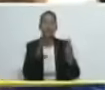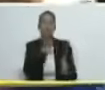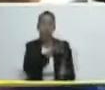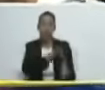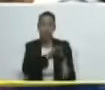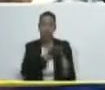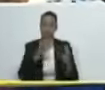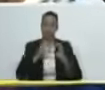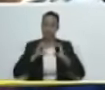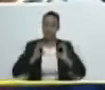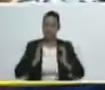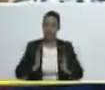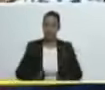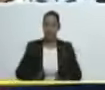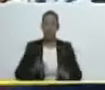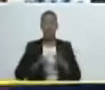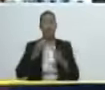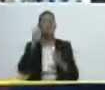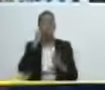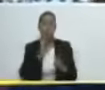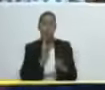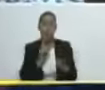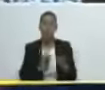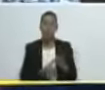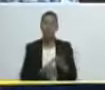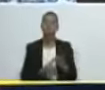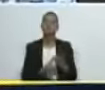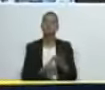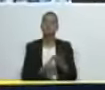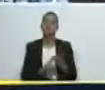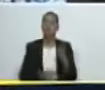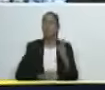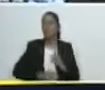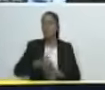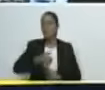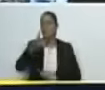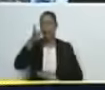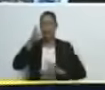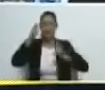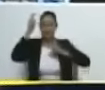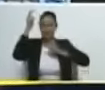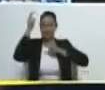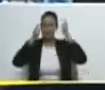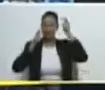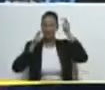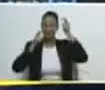cristiano, bolivariano y más que nunca chavista.